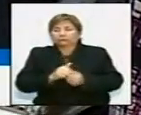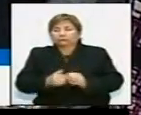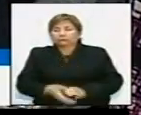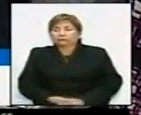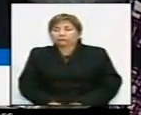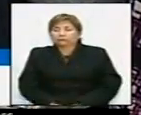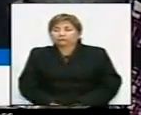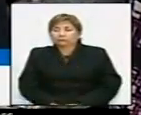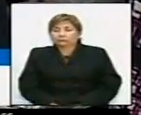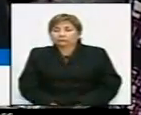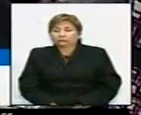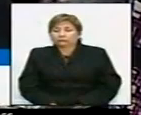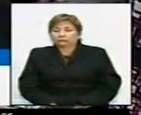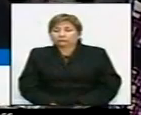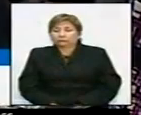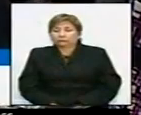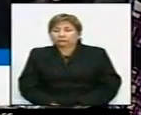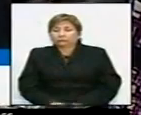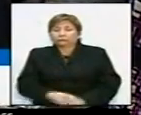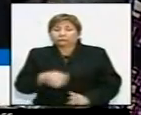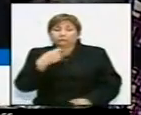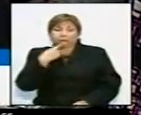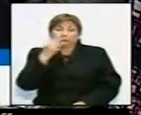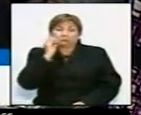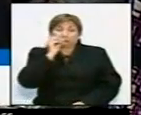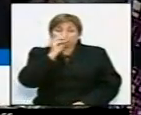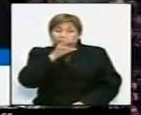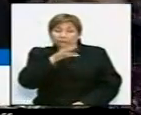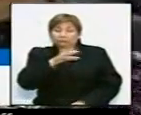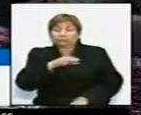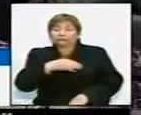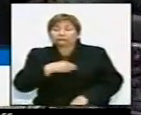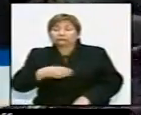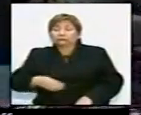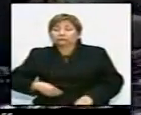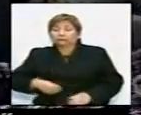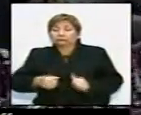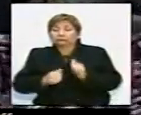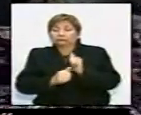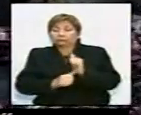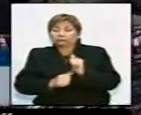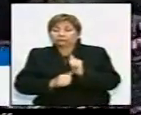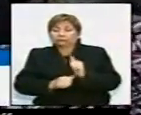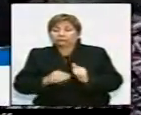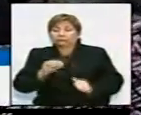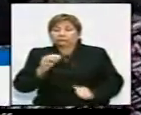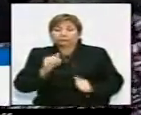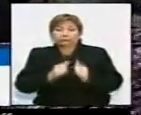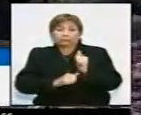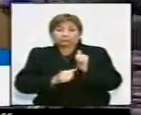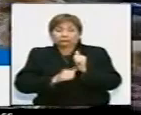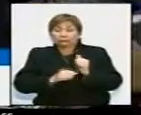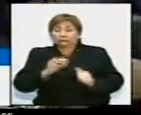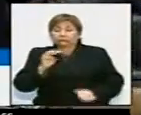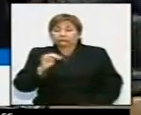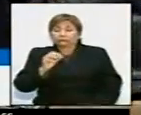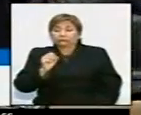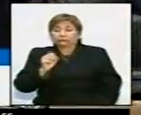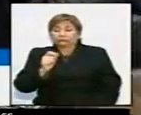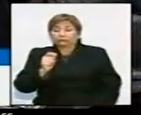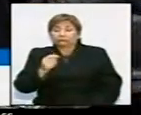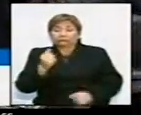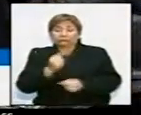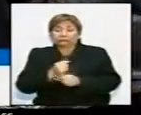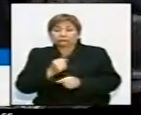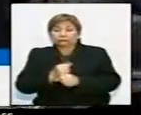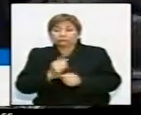El puesto de salud de Yaquerana, y se lo he comunicado a la ministra, está tomado por los hermanos indígenas Matsés, porque los